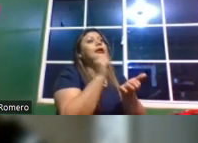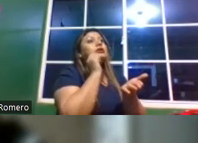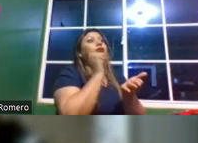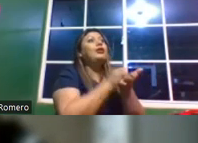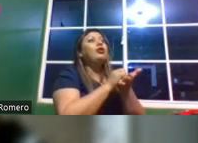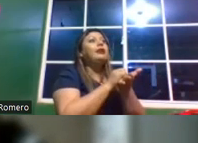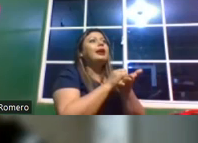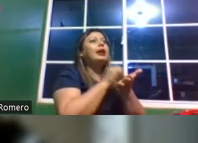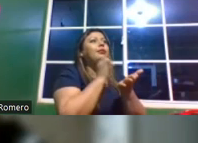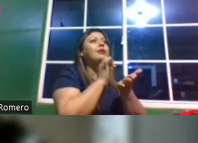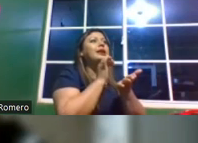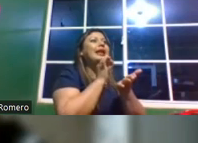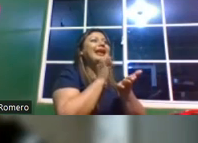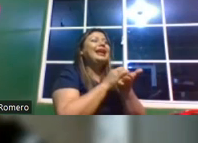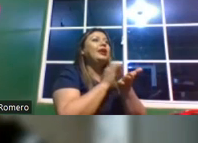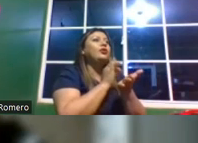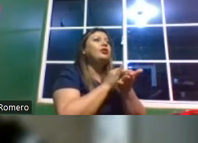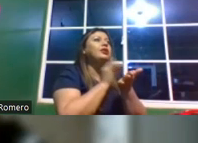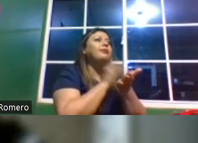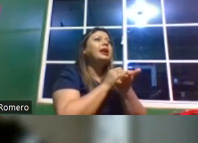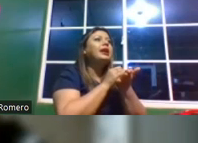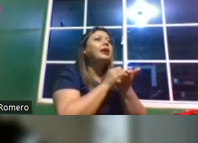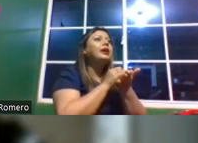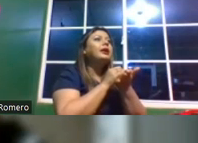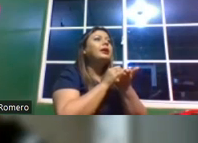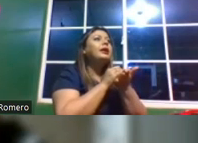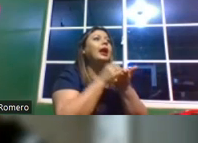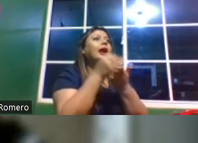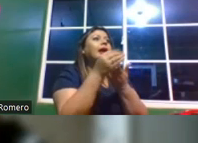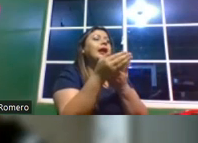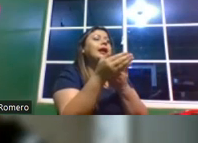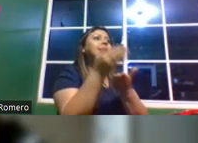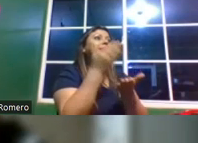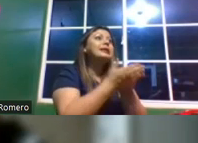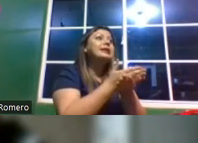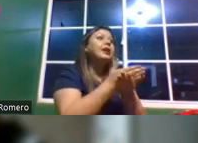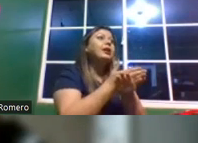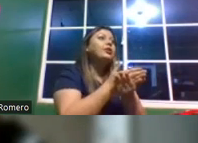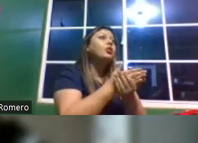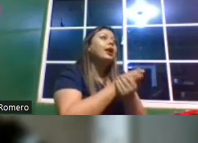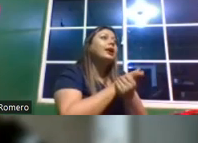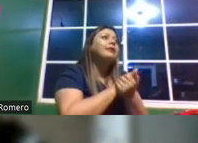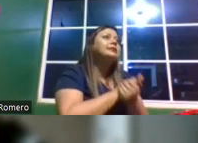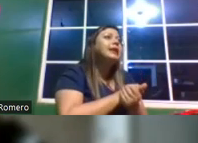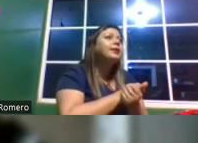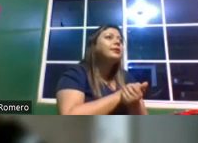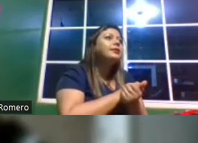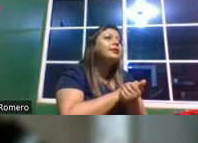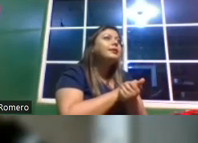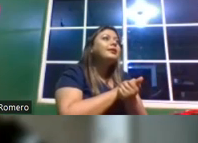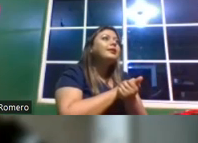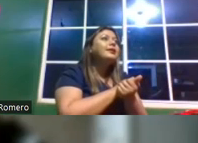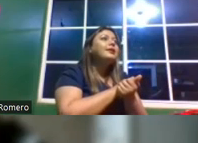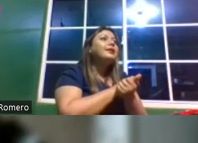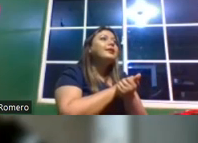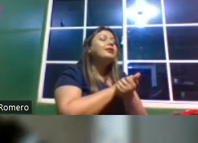estableciendo metas, estableciendo claramente la jerarquía de lo que acabamos de ver. Entonces es